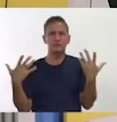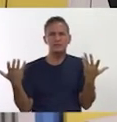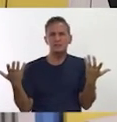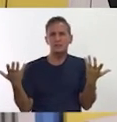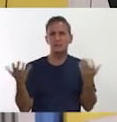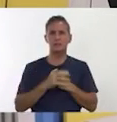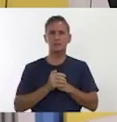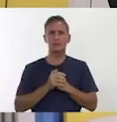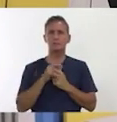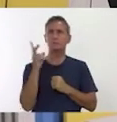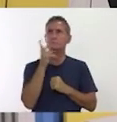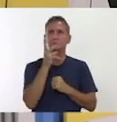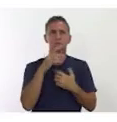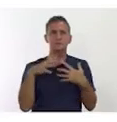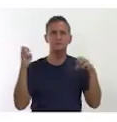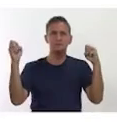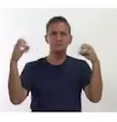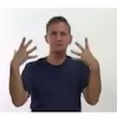luz?